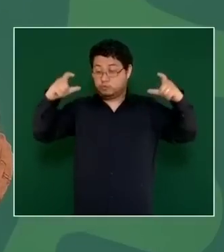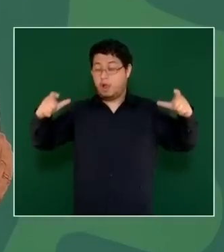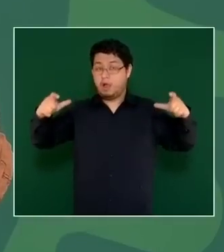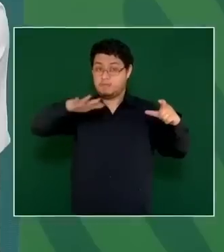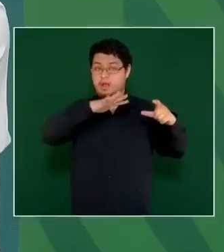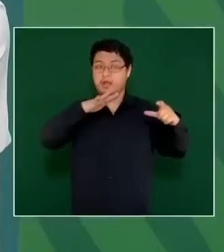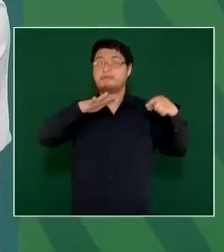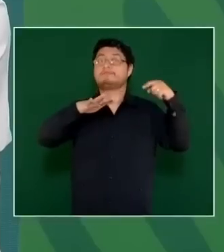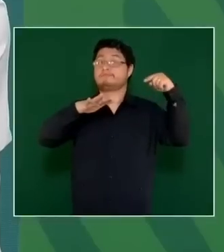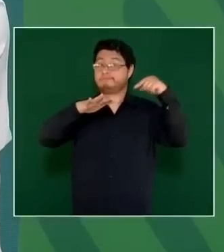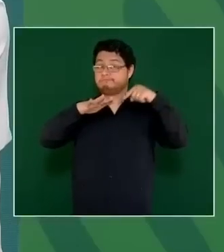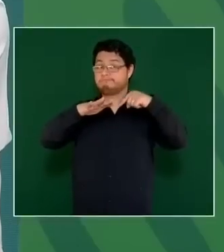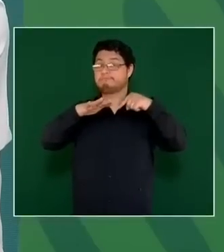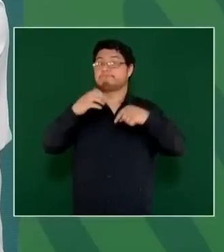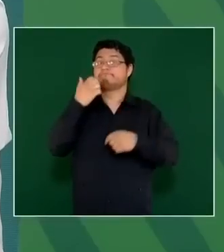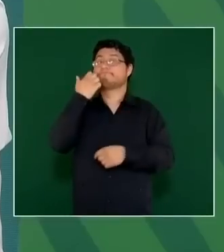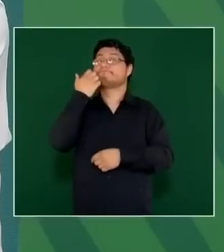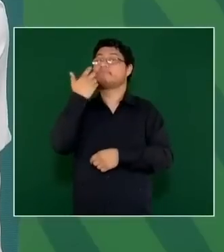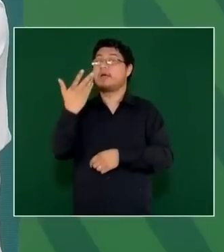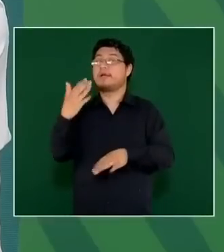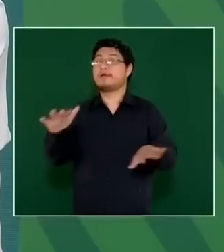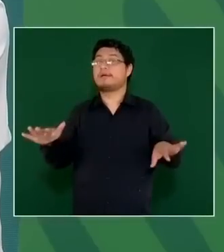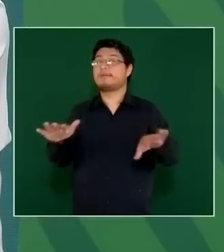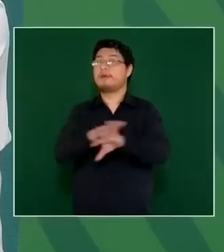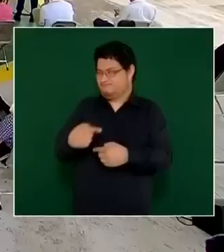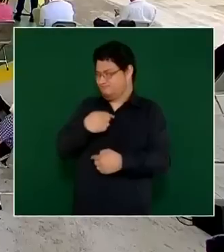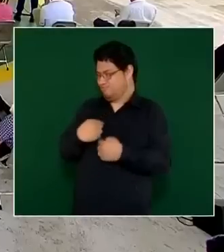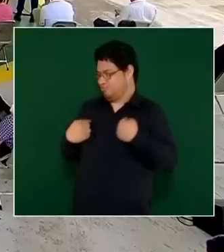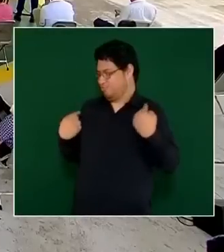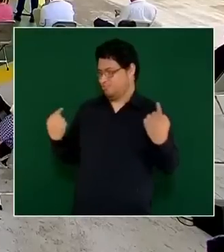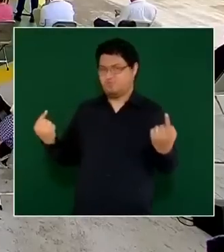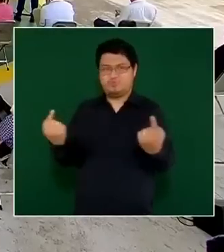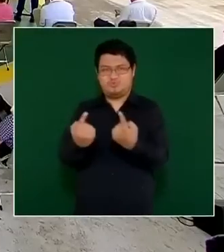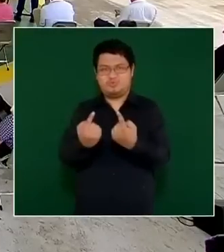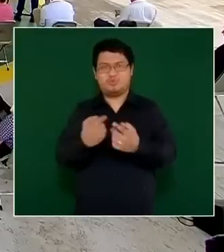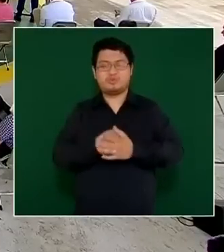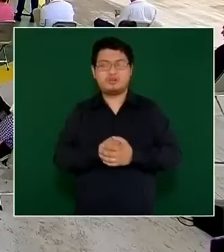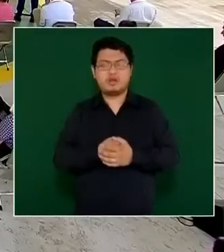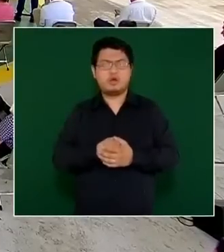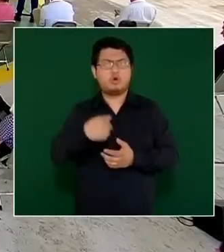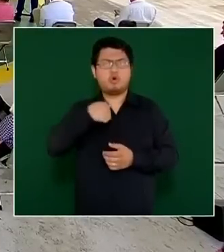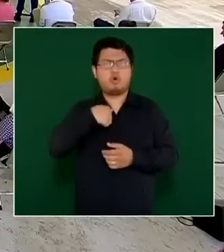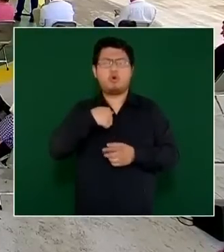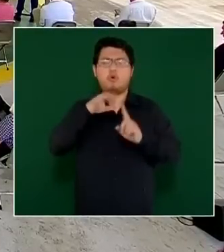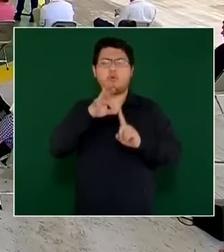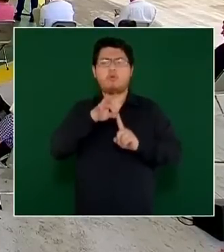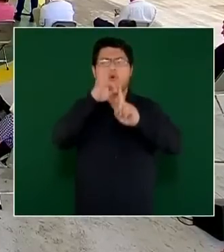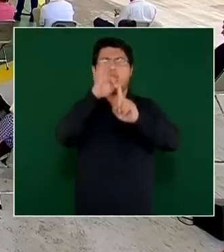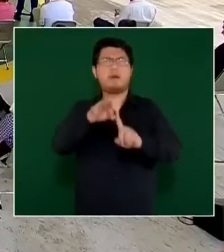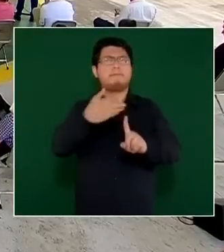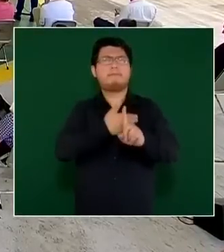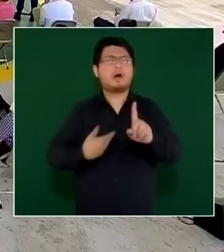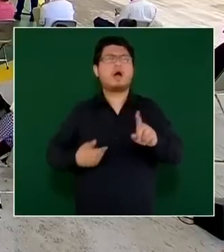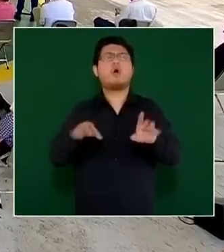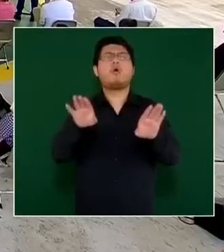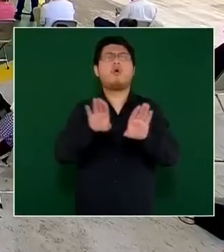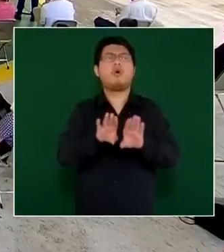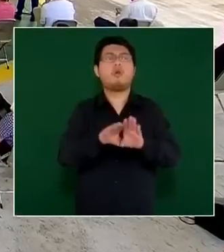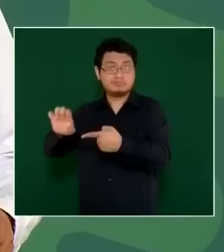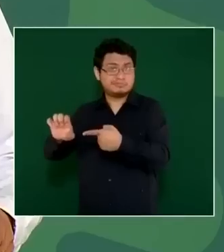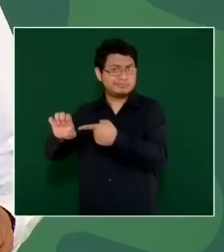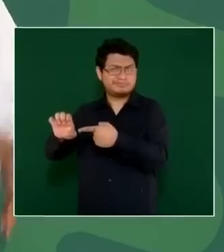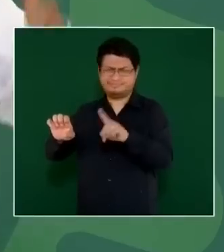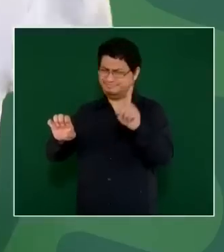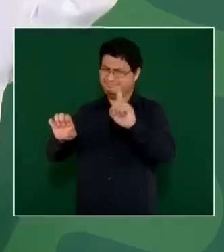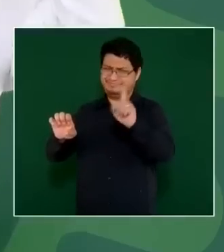quiere la reforma al INE yo llegué a la presidencia no por el INE